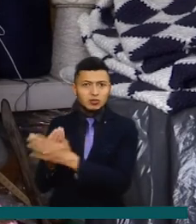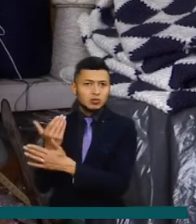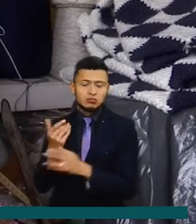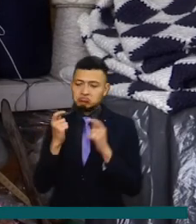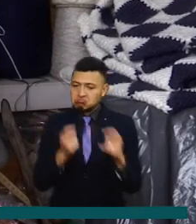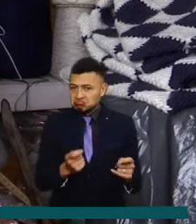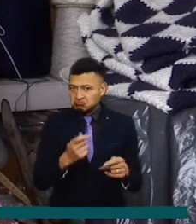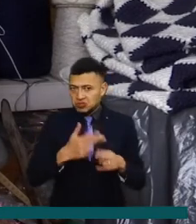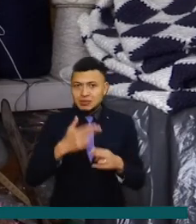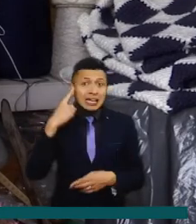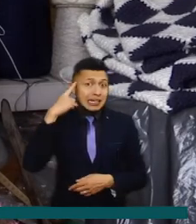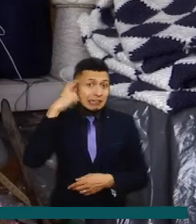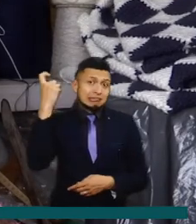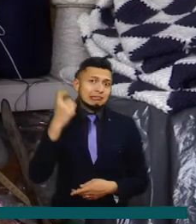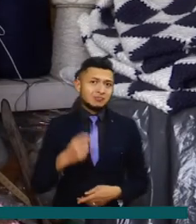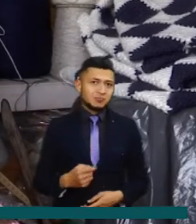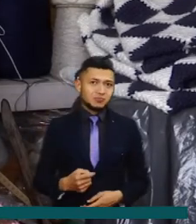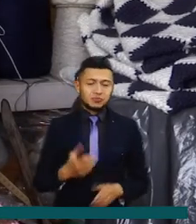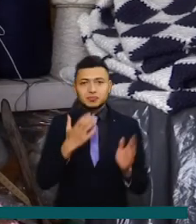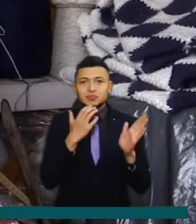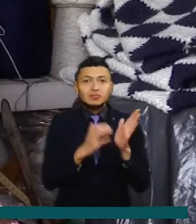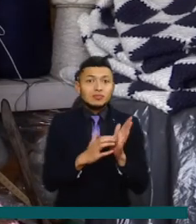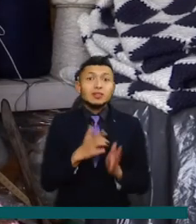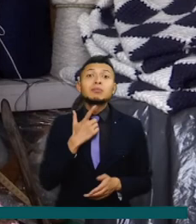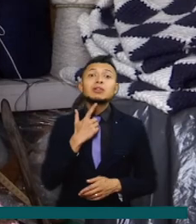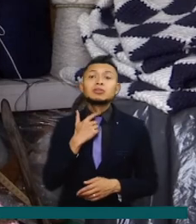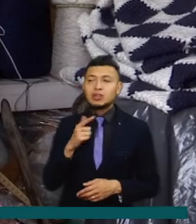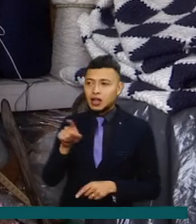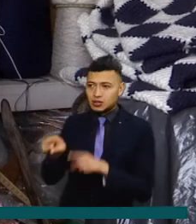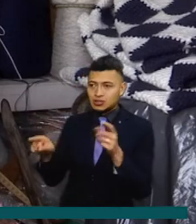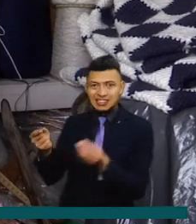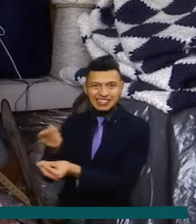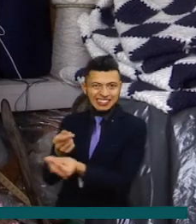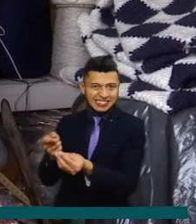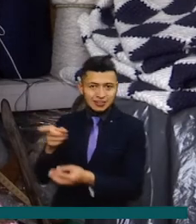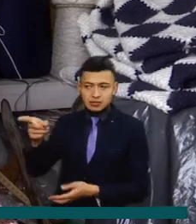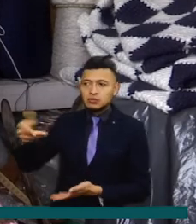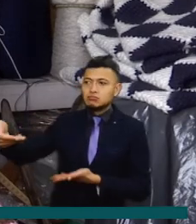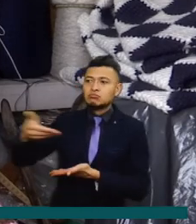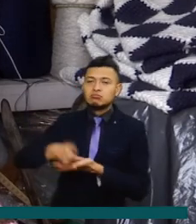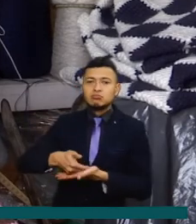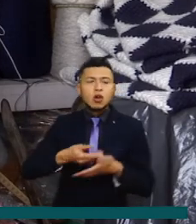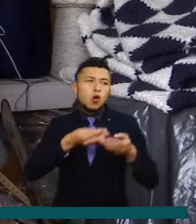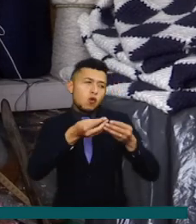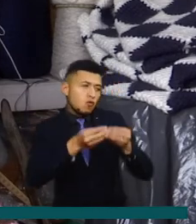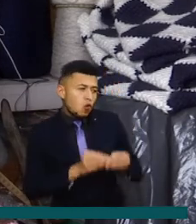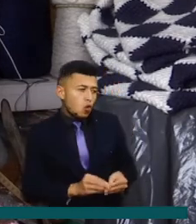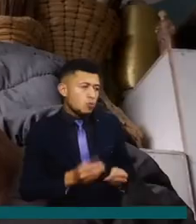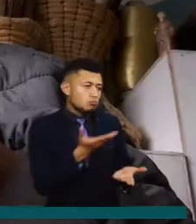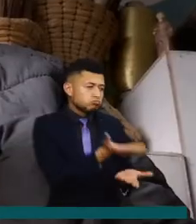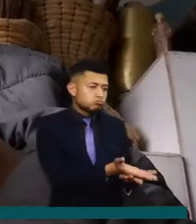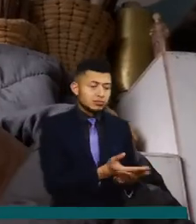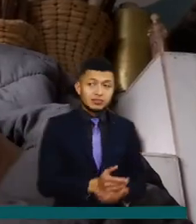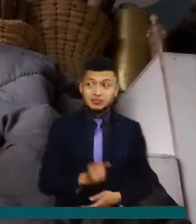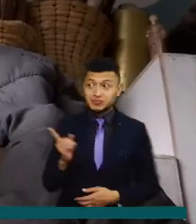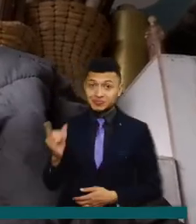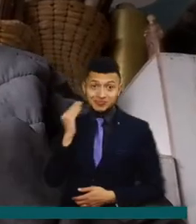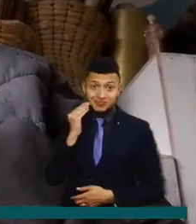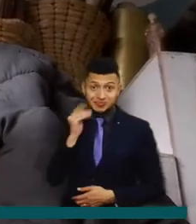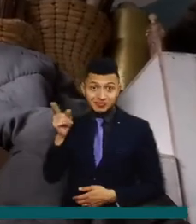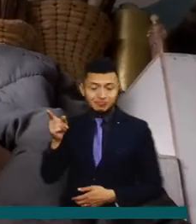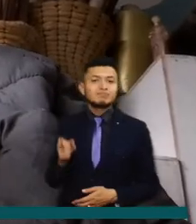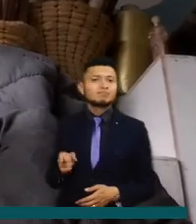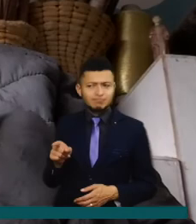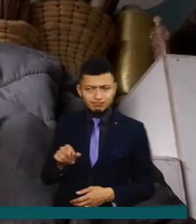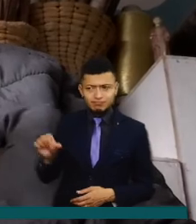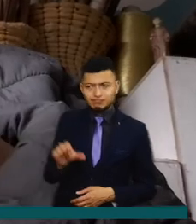llamamos desafíos. Me gusta cuando los diseñadores nos proponen formas. Estas